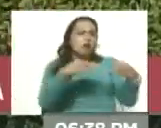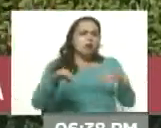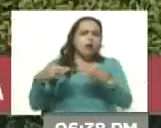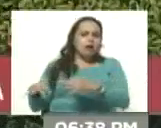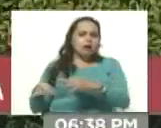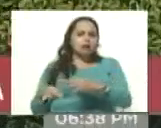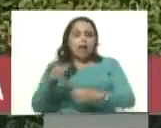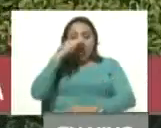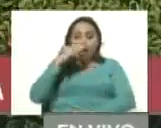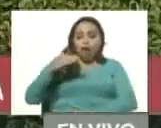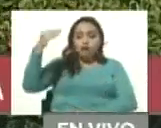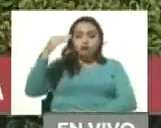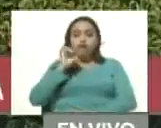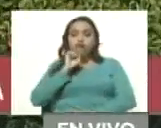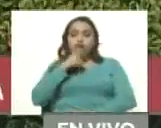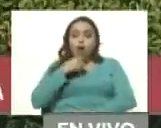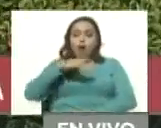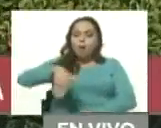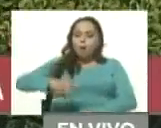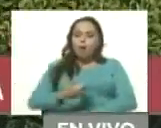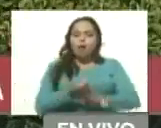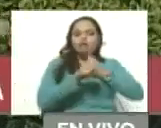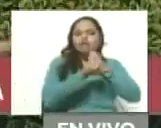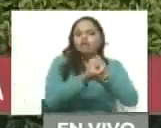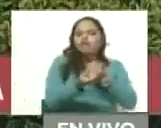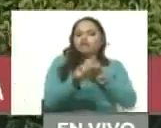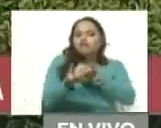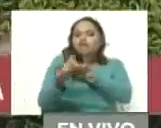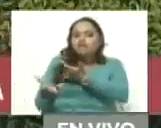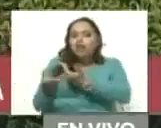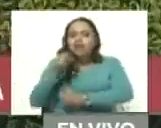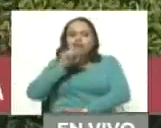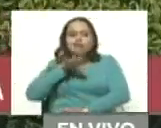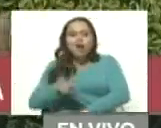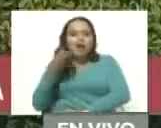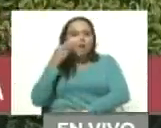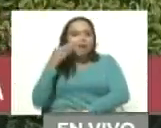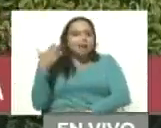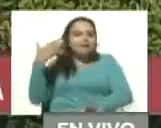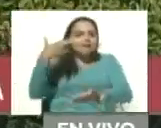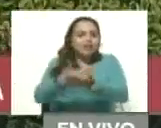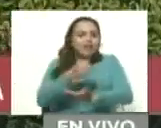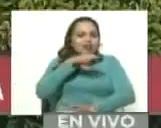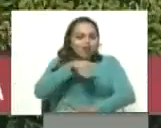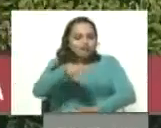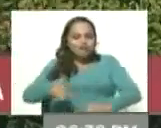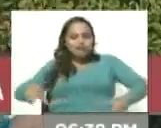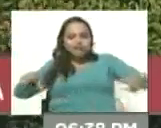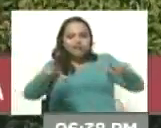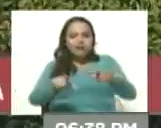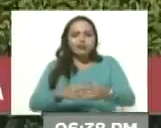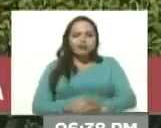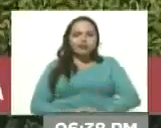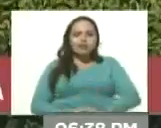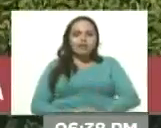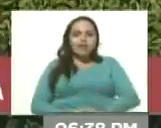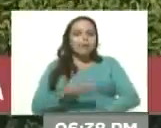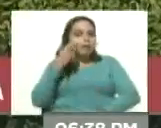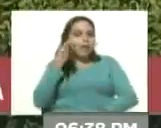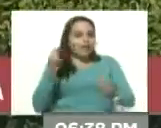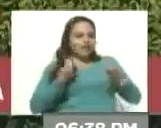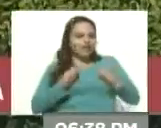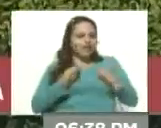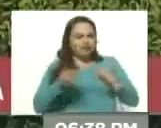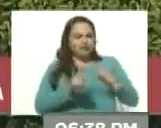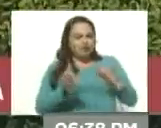todo adultos y adultas mayores puedan contar experiencias sobre historias locales sobre experiencias de vida que no